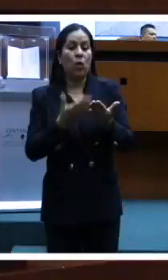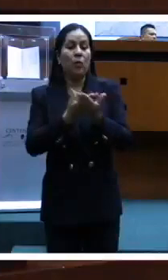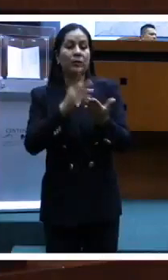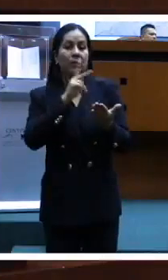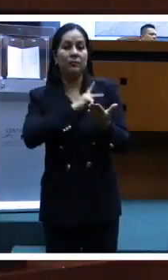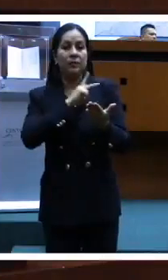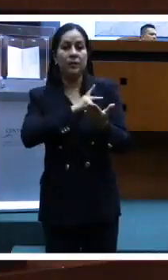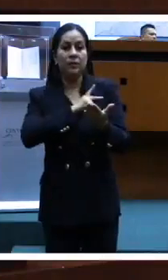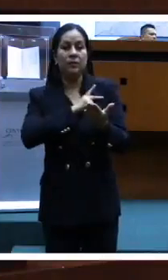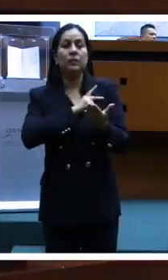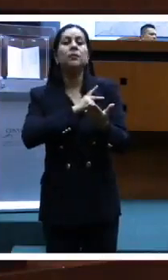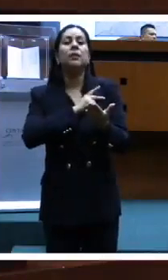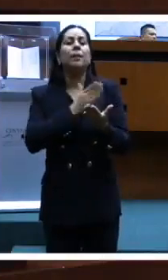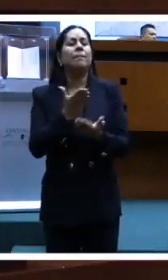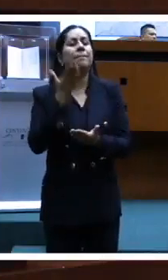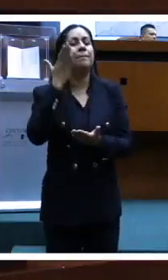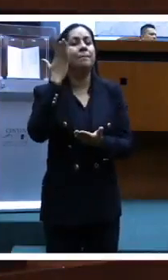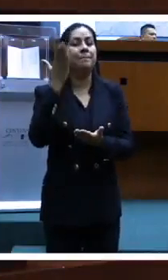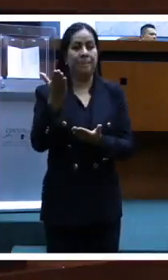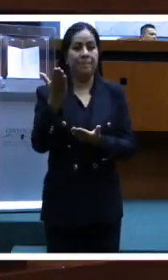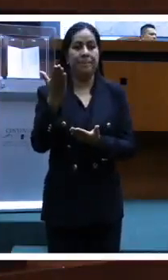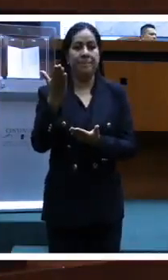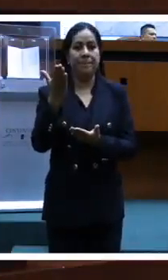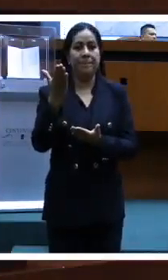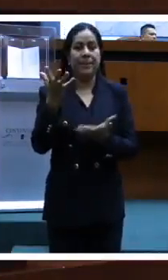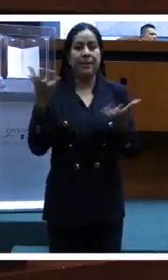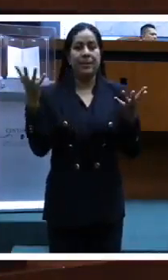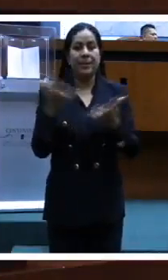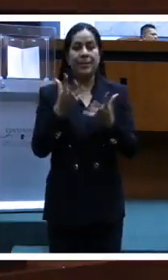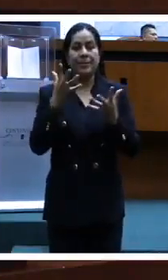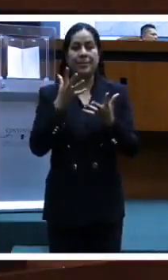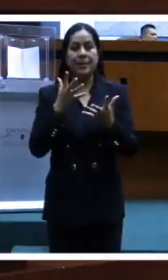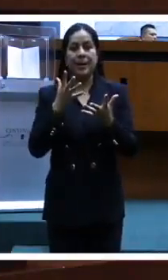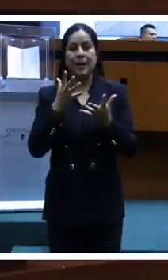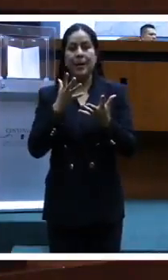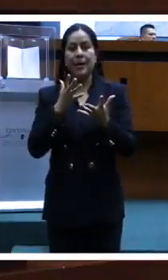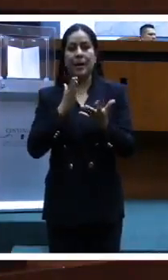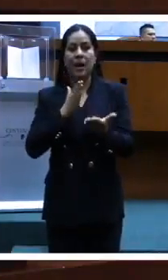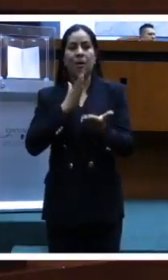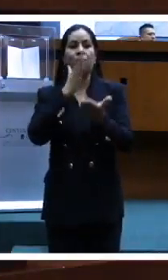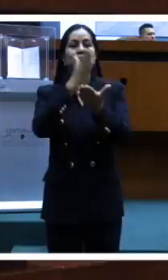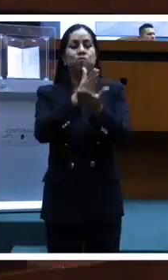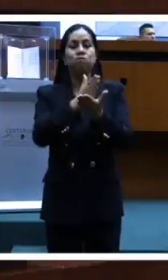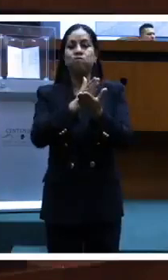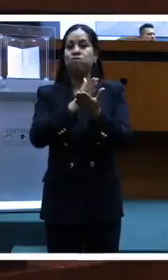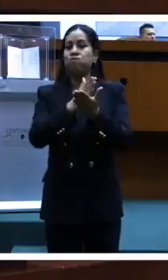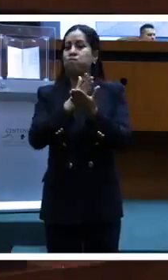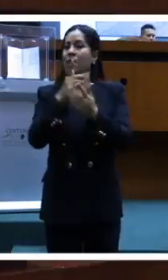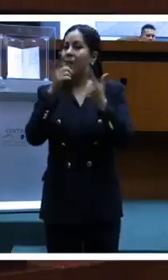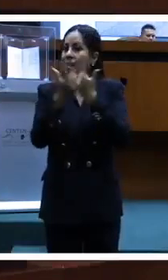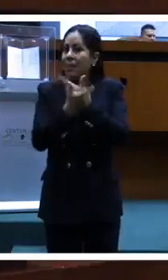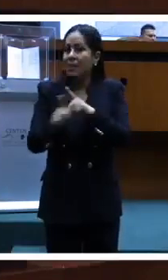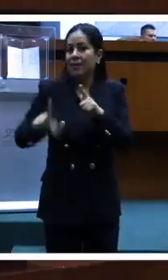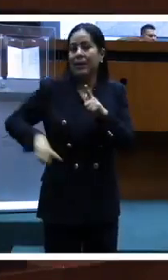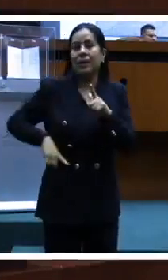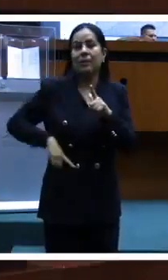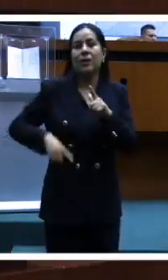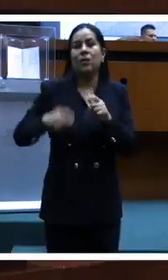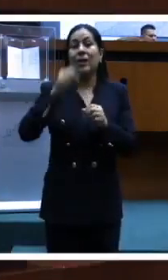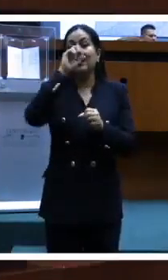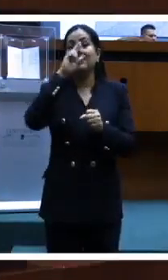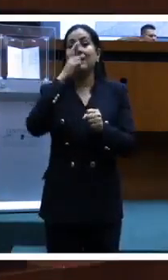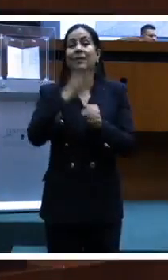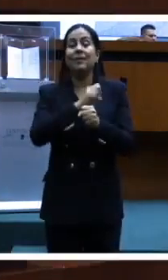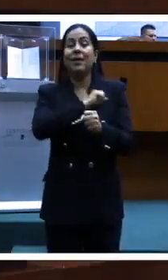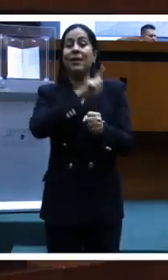propuestas. Solicito que se haga accesibilidad universal, que en la gobernanza se cree una